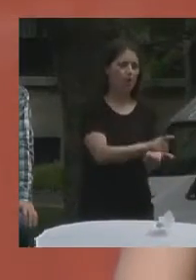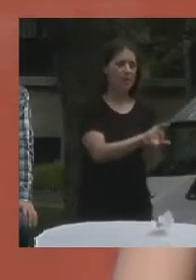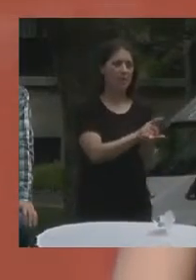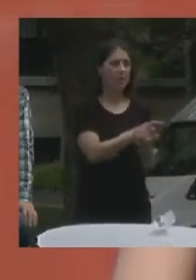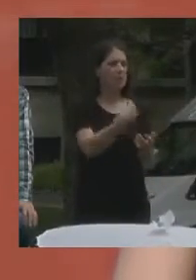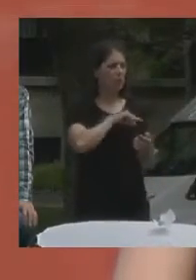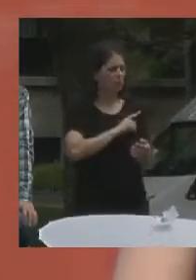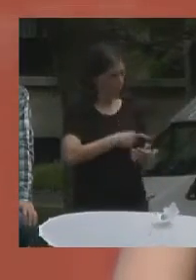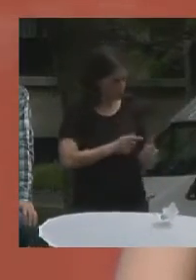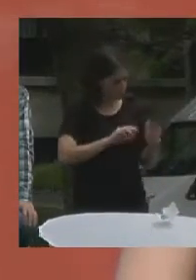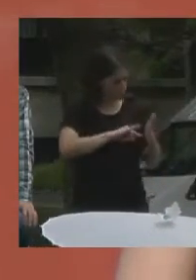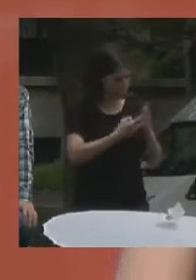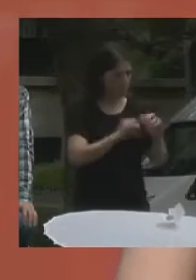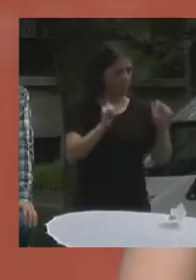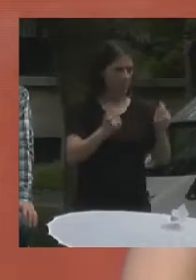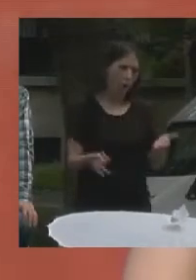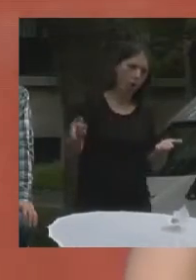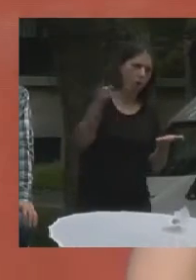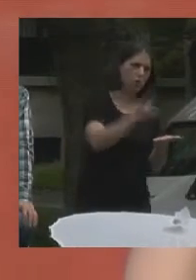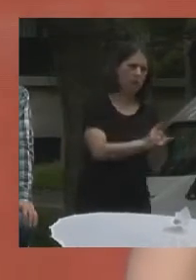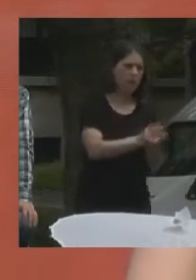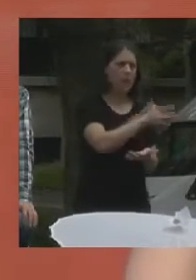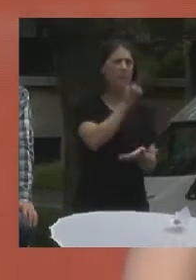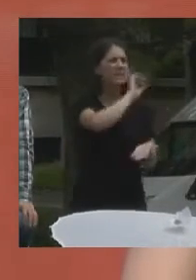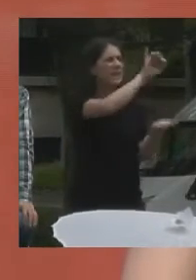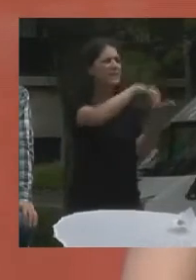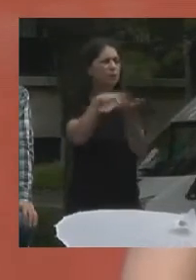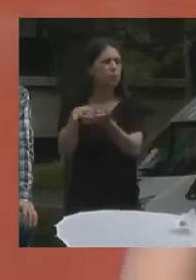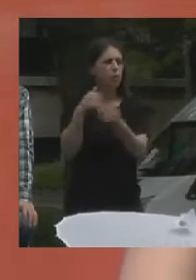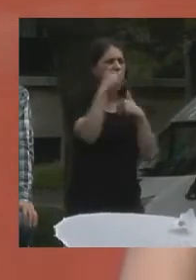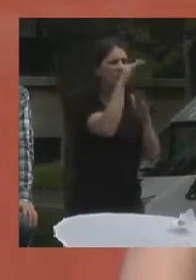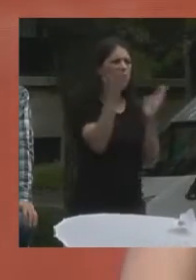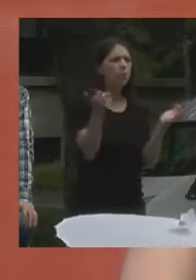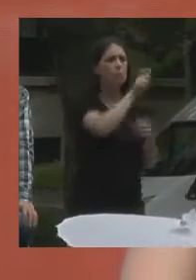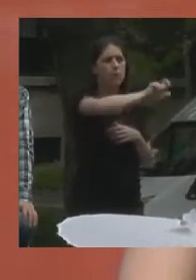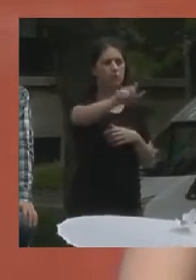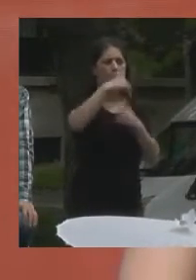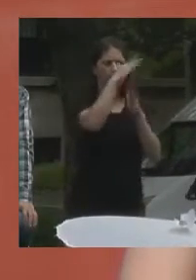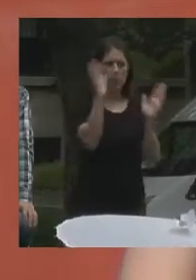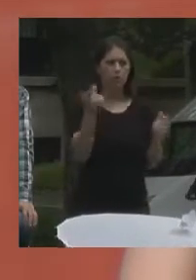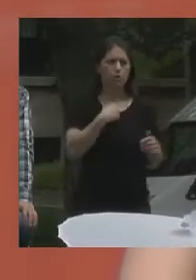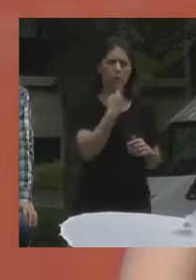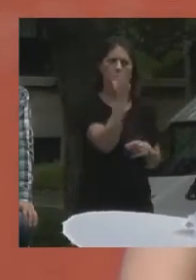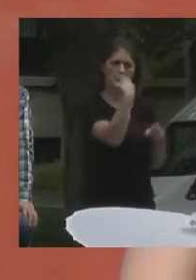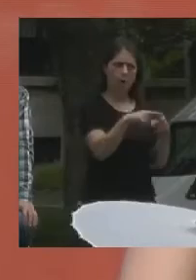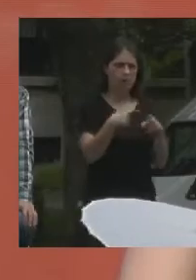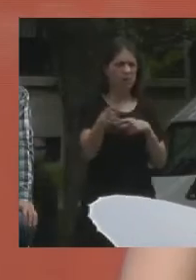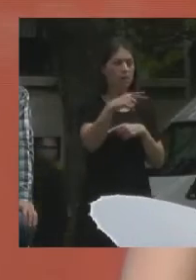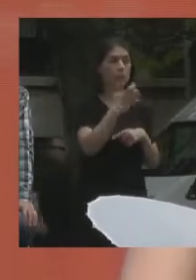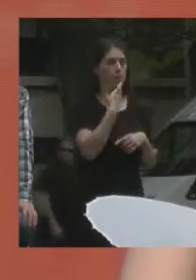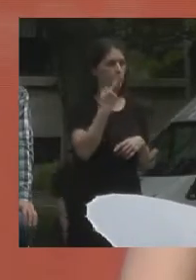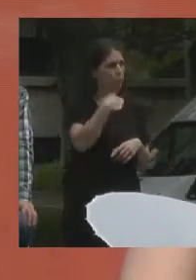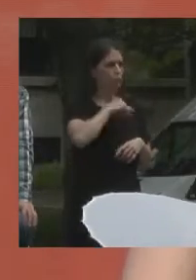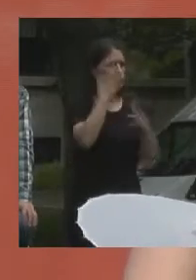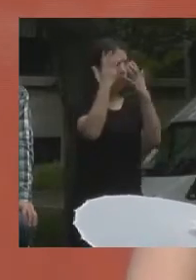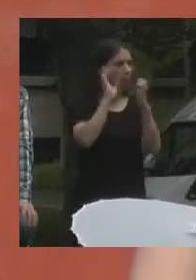a reiniciar o sistema e vamos a poñer as institucións a disposición da xente. Porque tamén vos digo unha cousa, que non nos deixedes solas ali